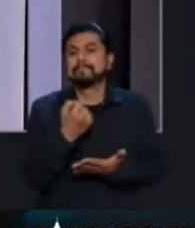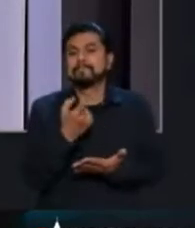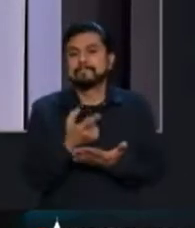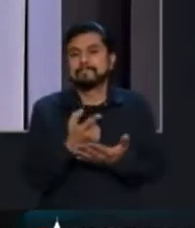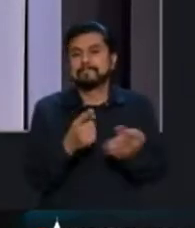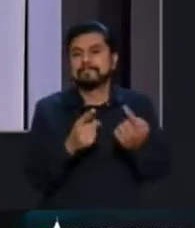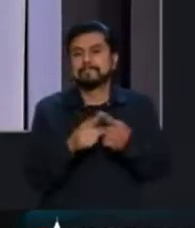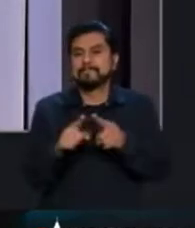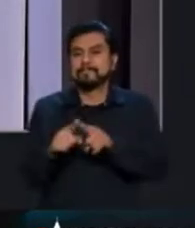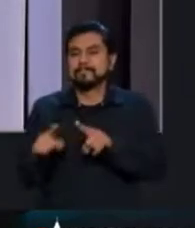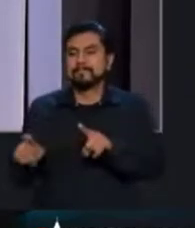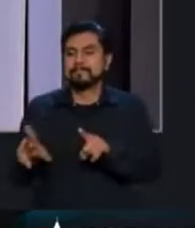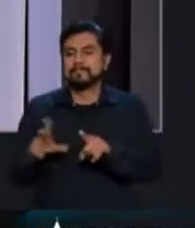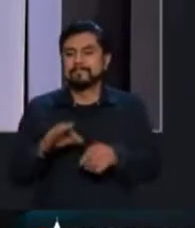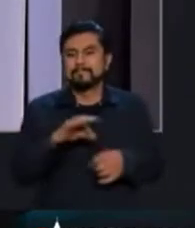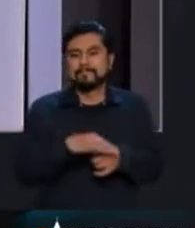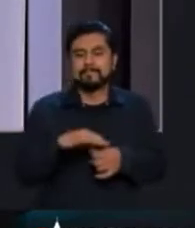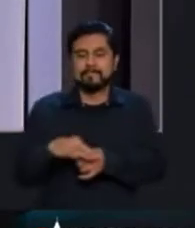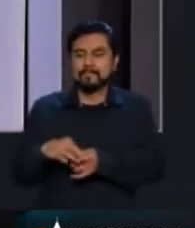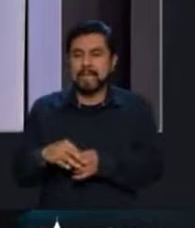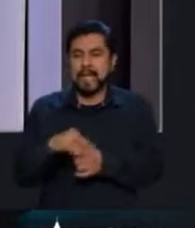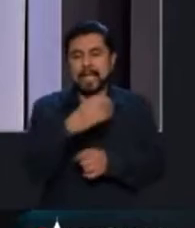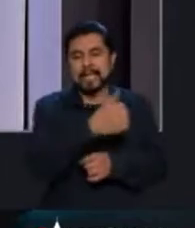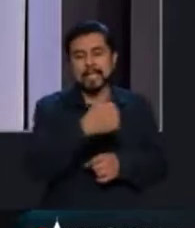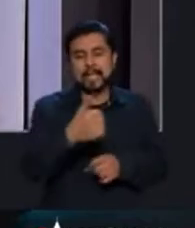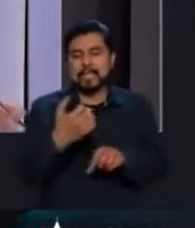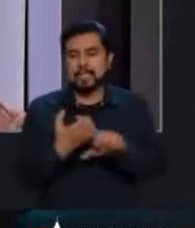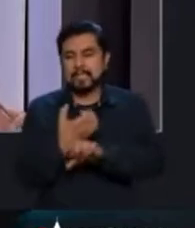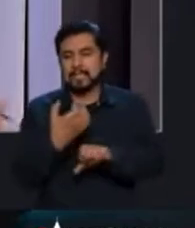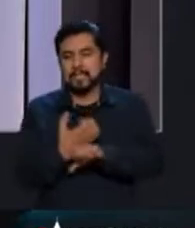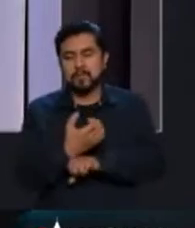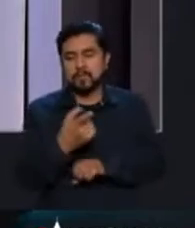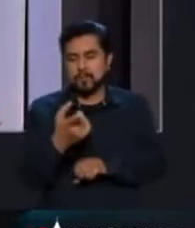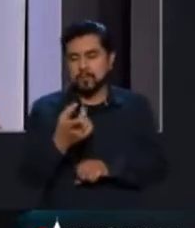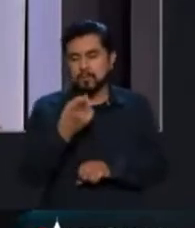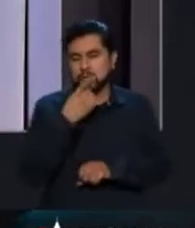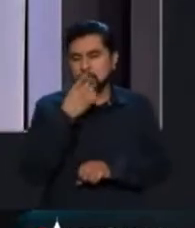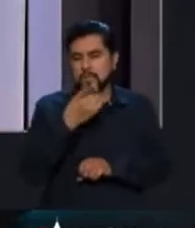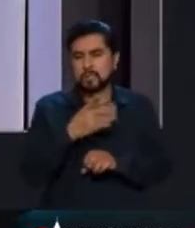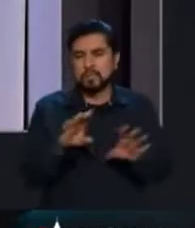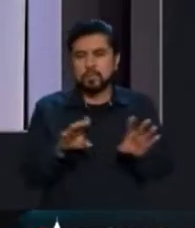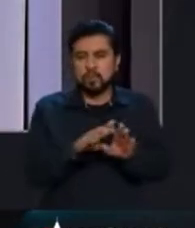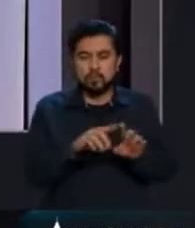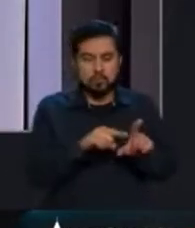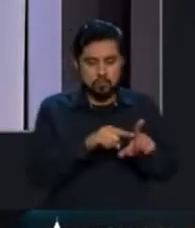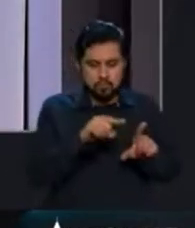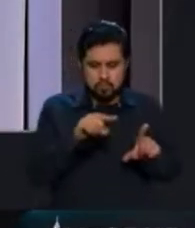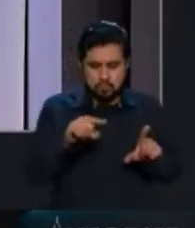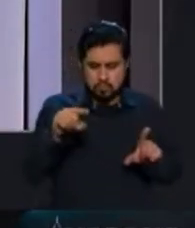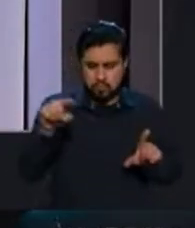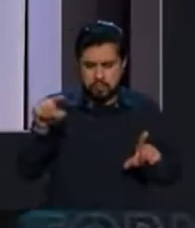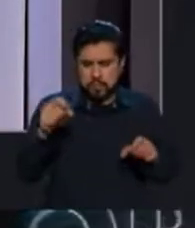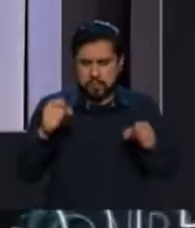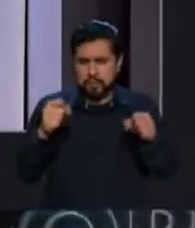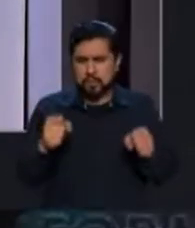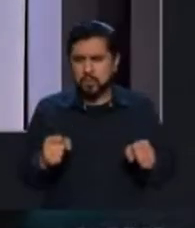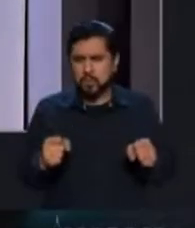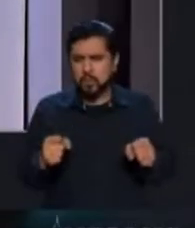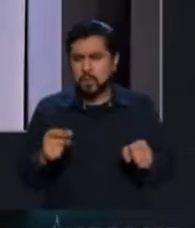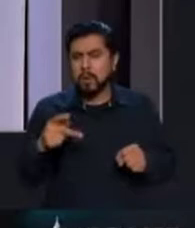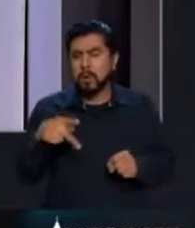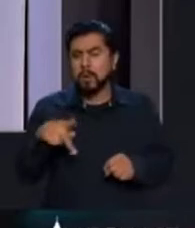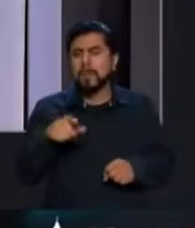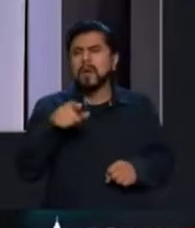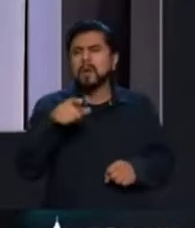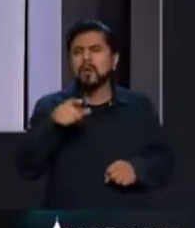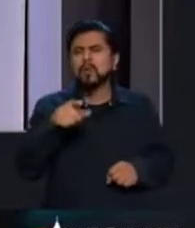estas elecciones en cada estado? Digamos, bien decías, hay una tendencia, y ¿qué crees que haya marcado